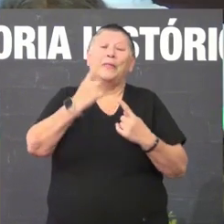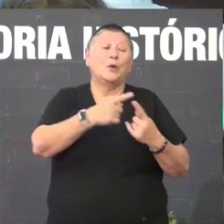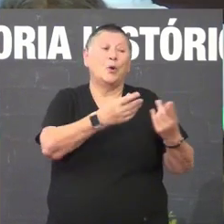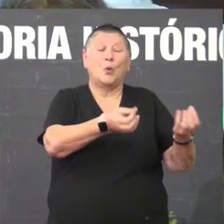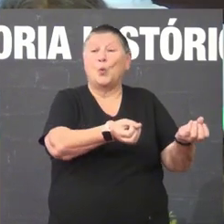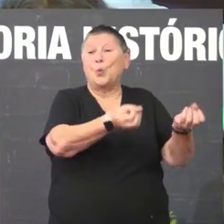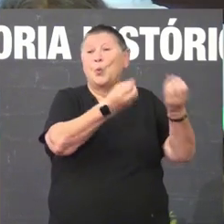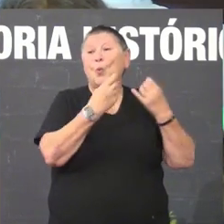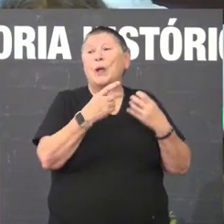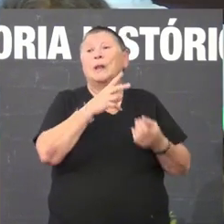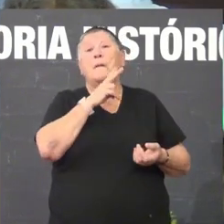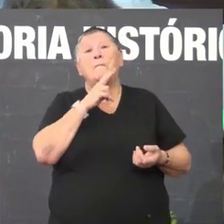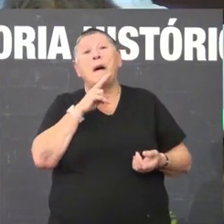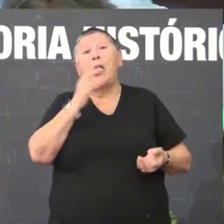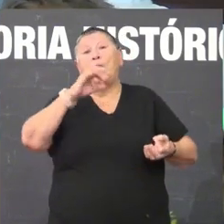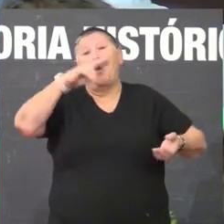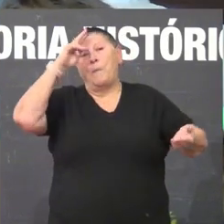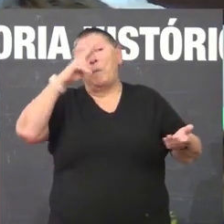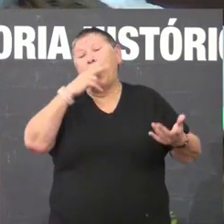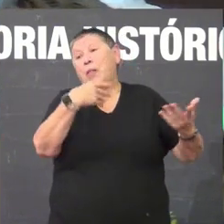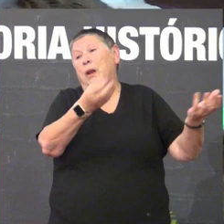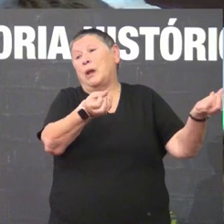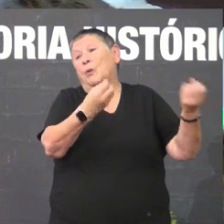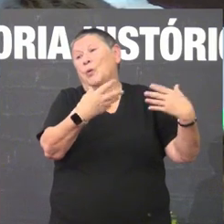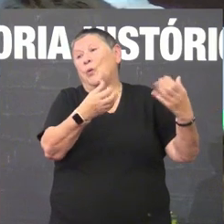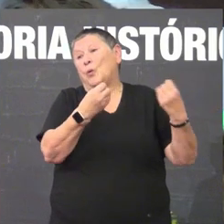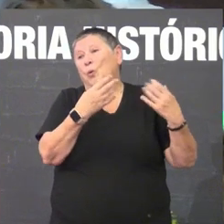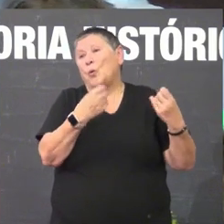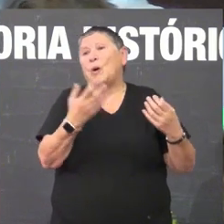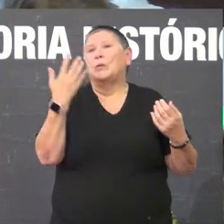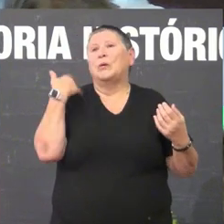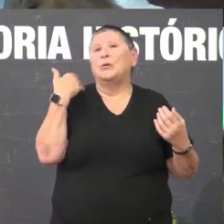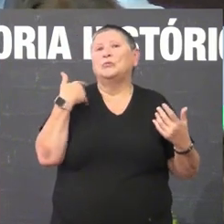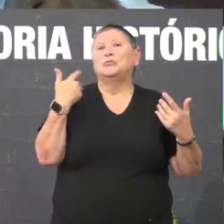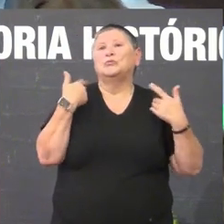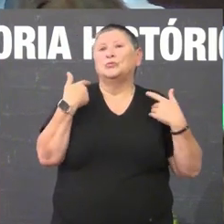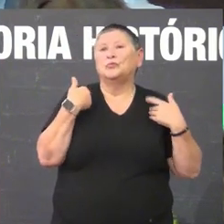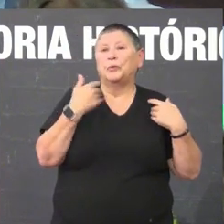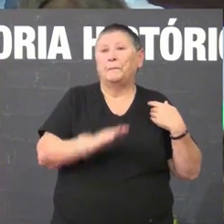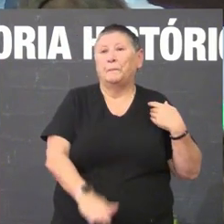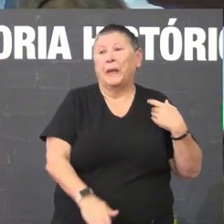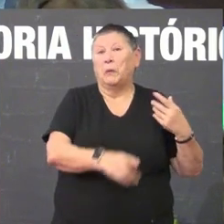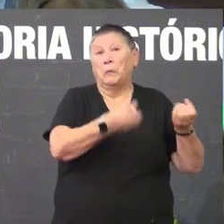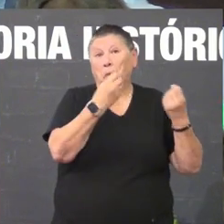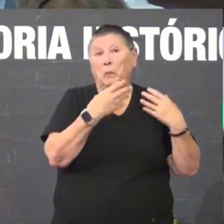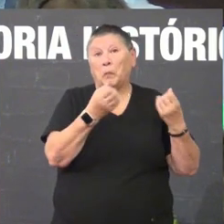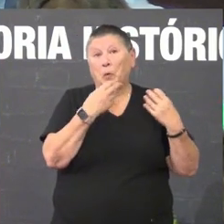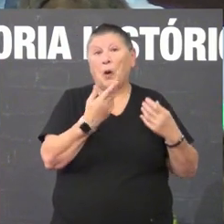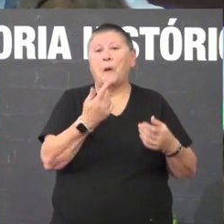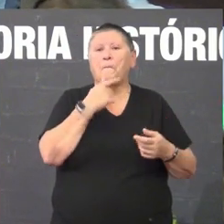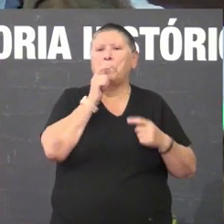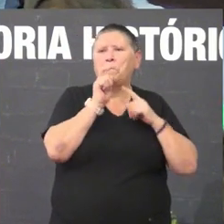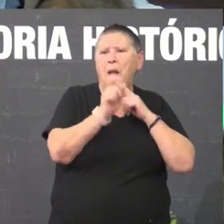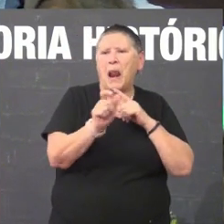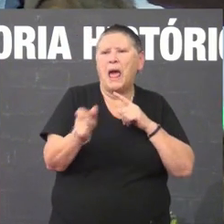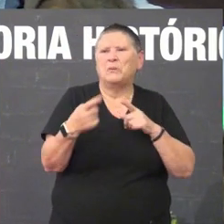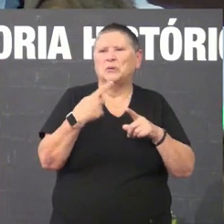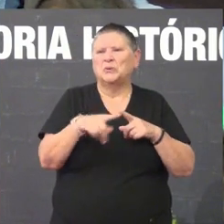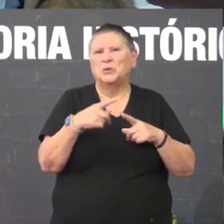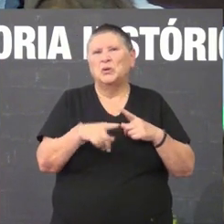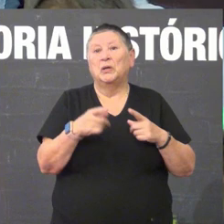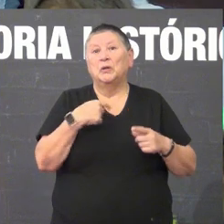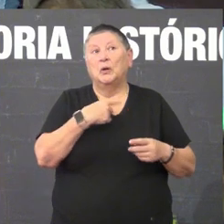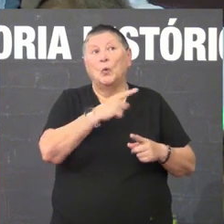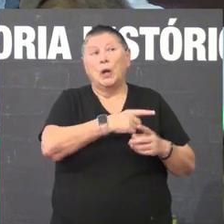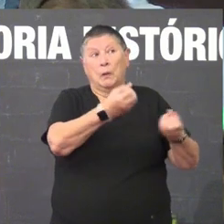de tu madre tu padre te te cuenta algo que hiciste de niño algo que decías de niño muy pequeño Cómo pronunciaba esta palabra y